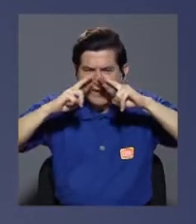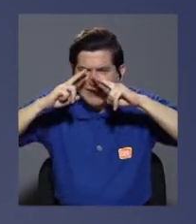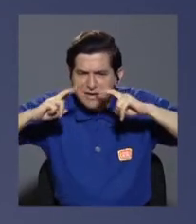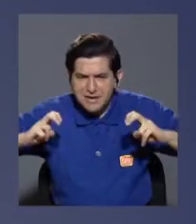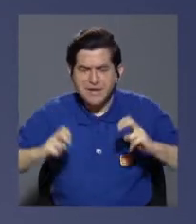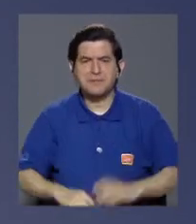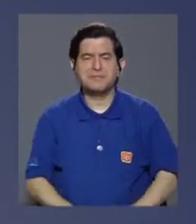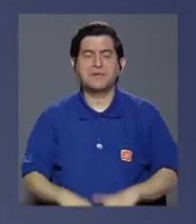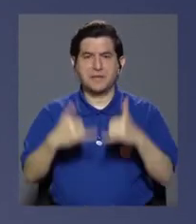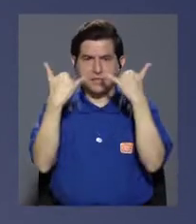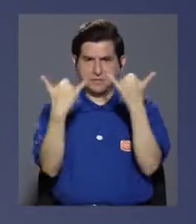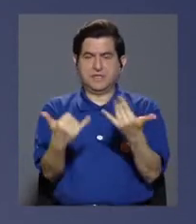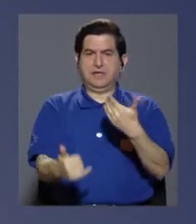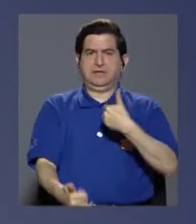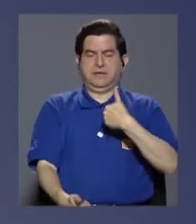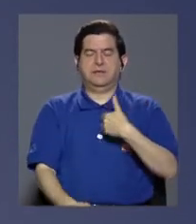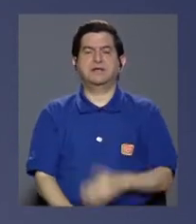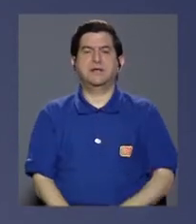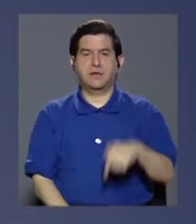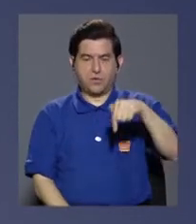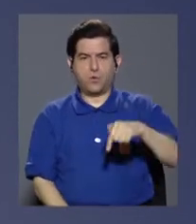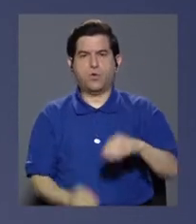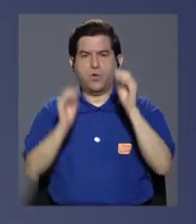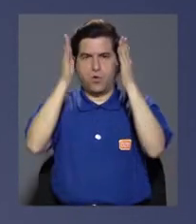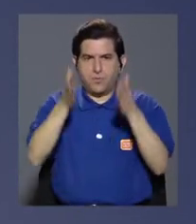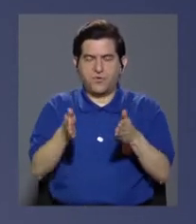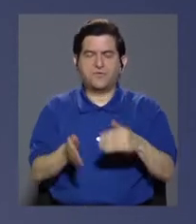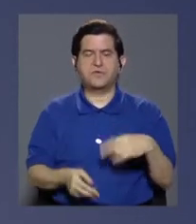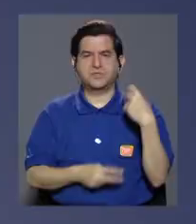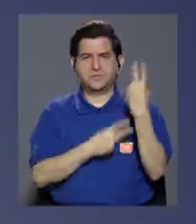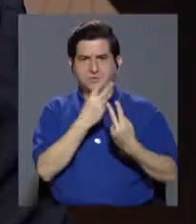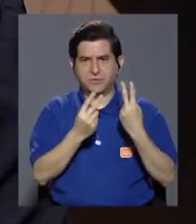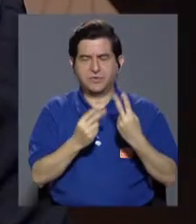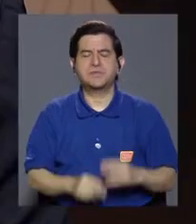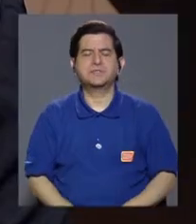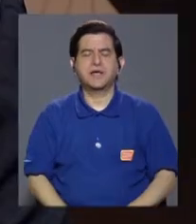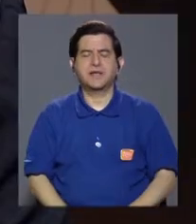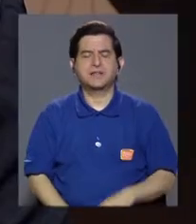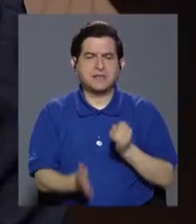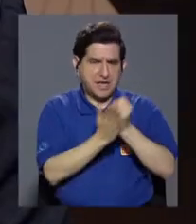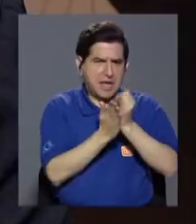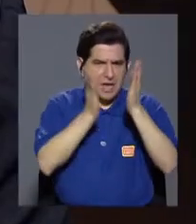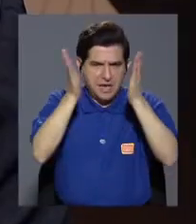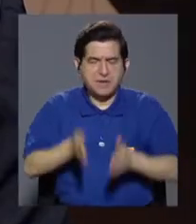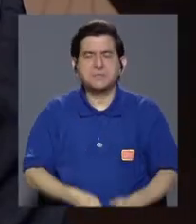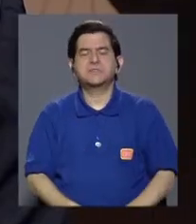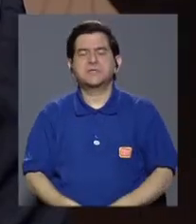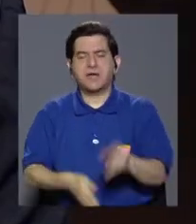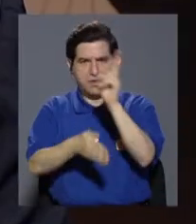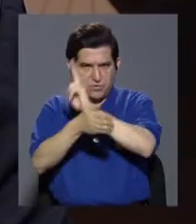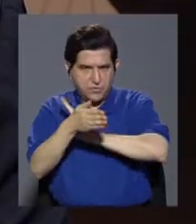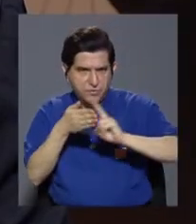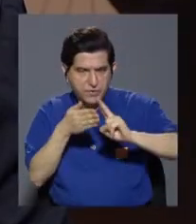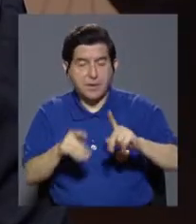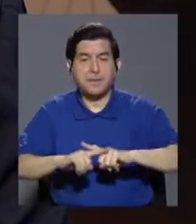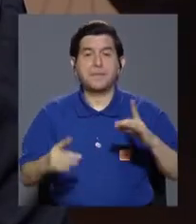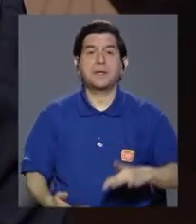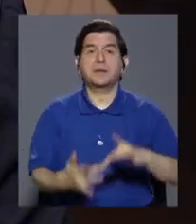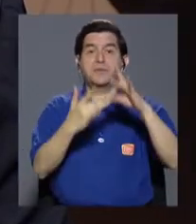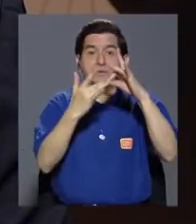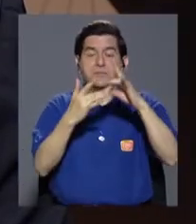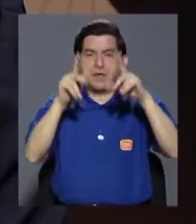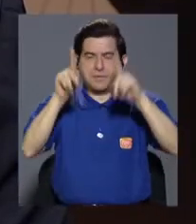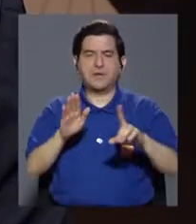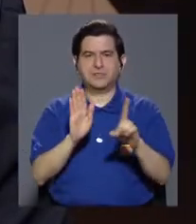está destacado ya y para eso tenemos un profesor visitante académico investigador universitario pero sobre